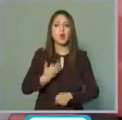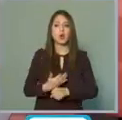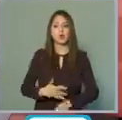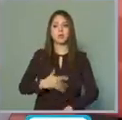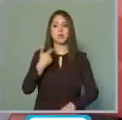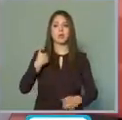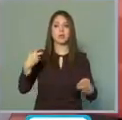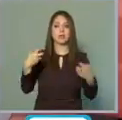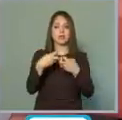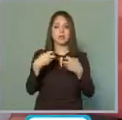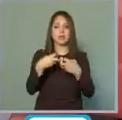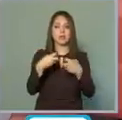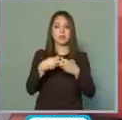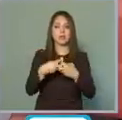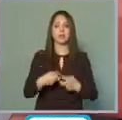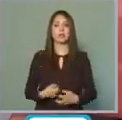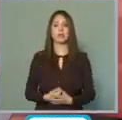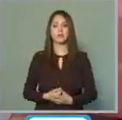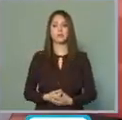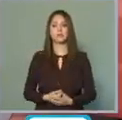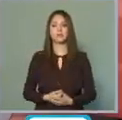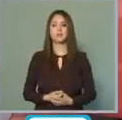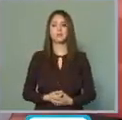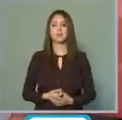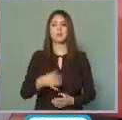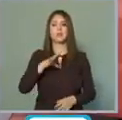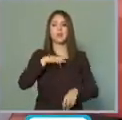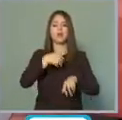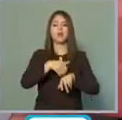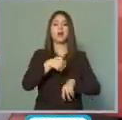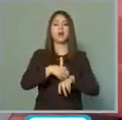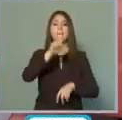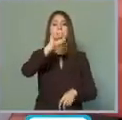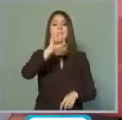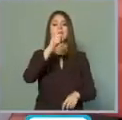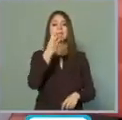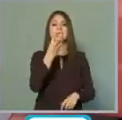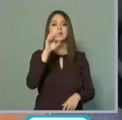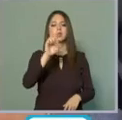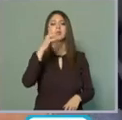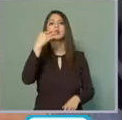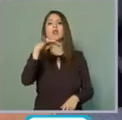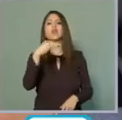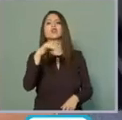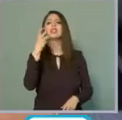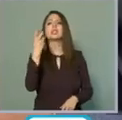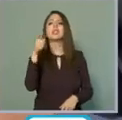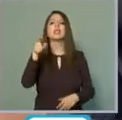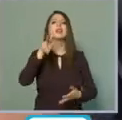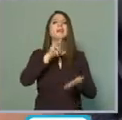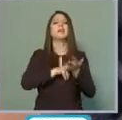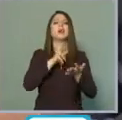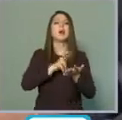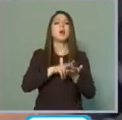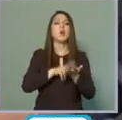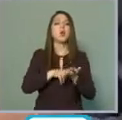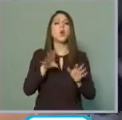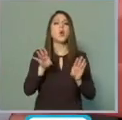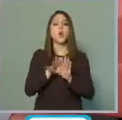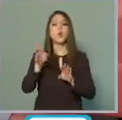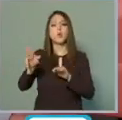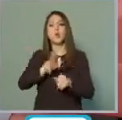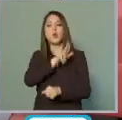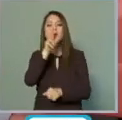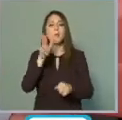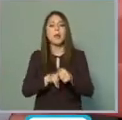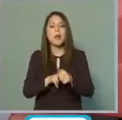ver, ¿me lo permites? Ahí está. Tenemos aquí un 23.14 14. y este valor pues nos está hablando de un valor de normalidad. Ay,